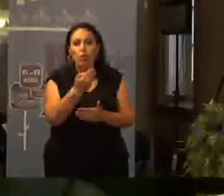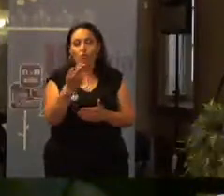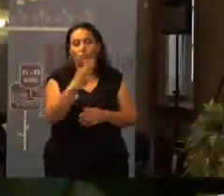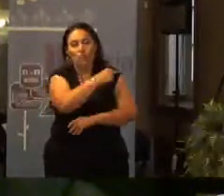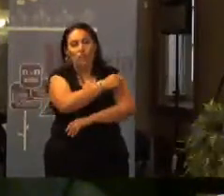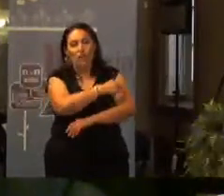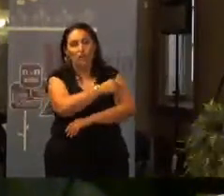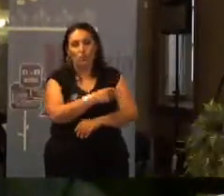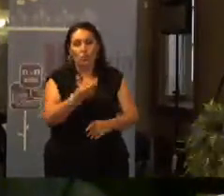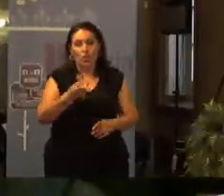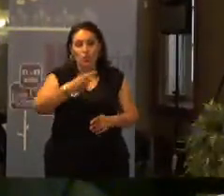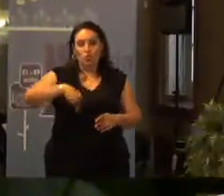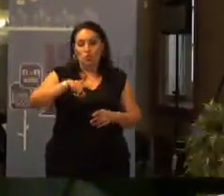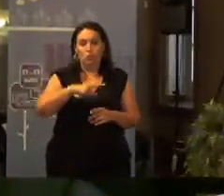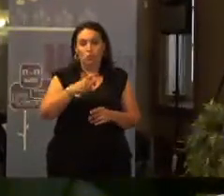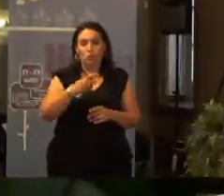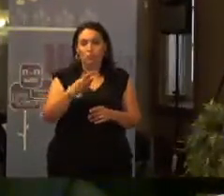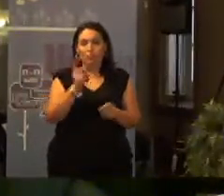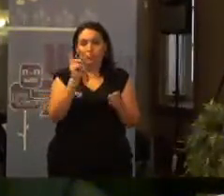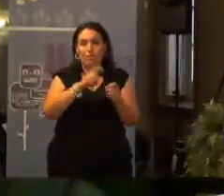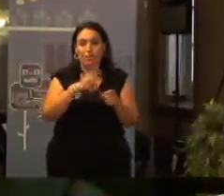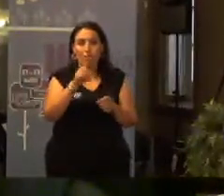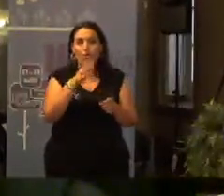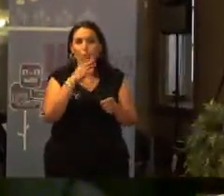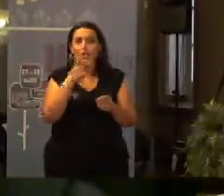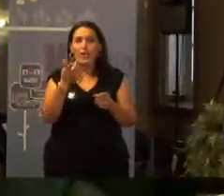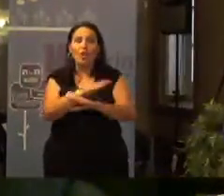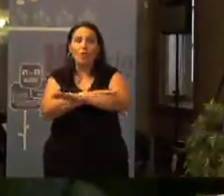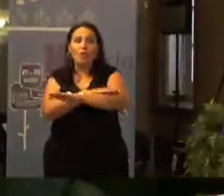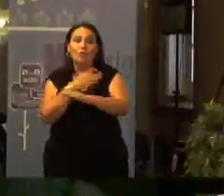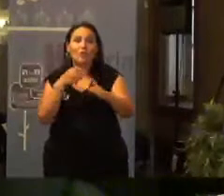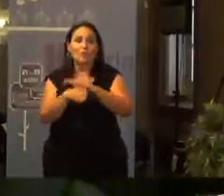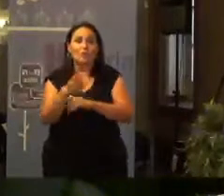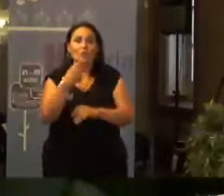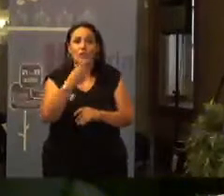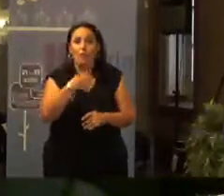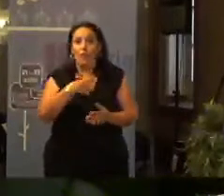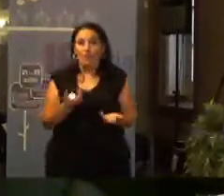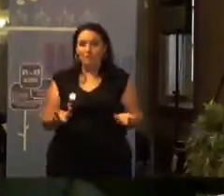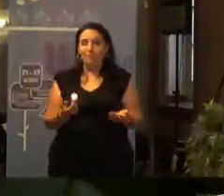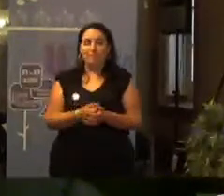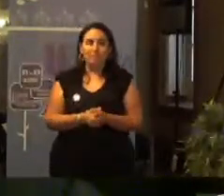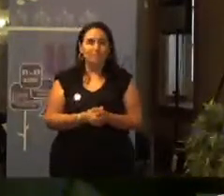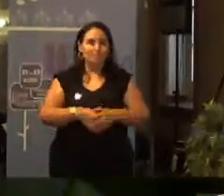franquismo que ningún de nós lía porque sabíamos que dele lo había que interpretar todo ao revés do que dicían, e en esas estamos.